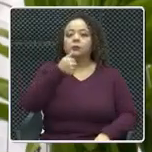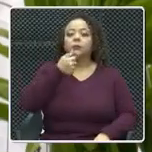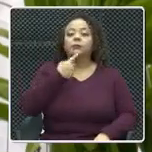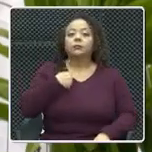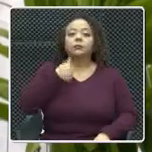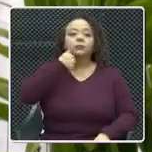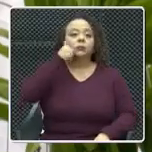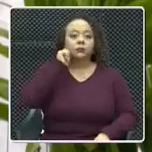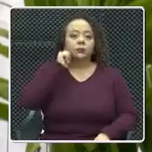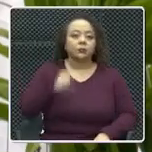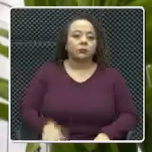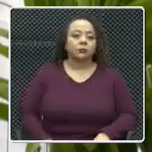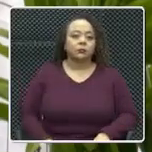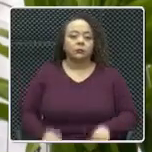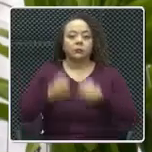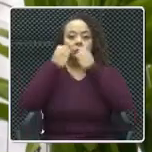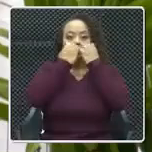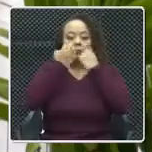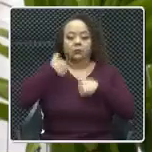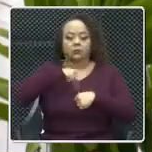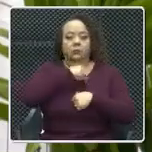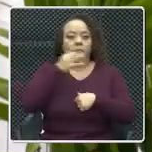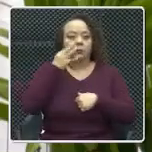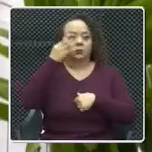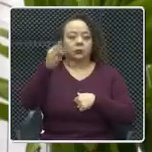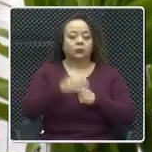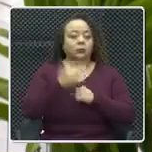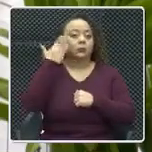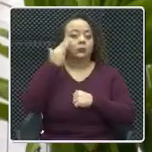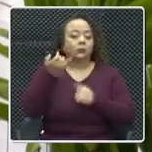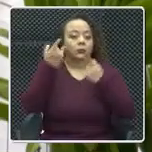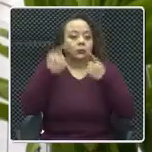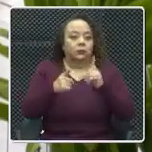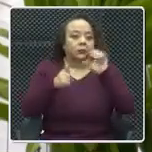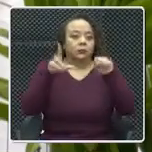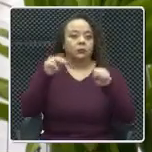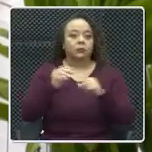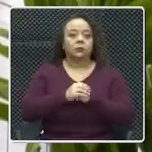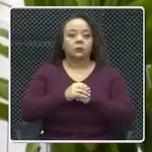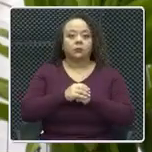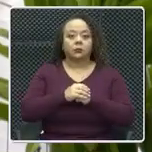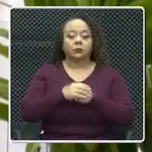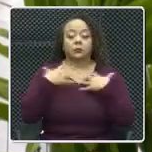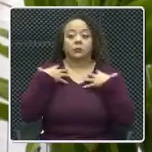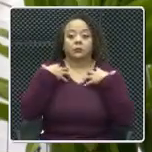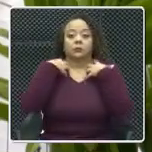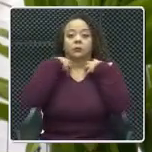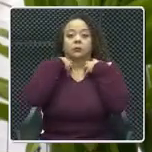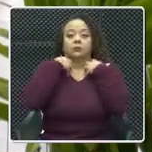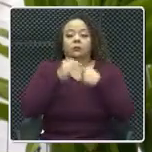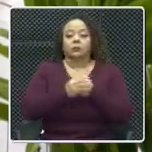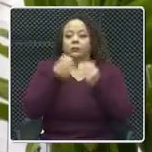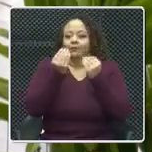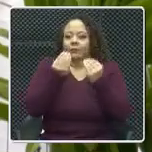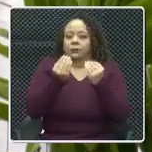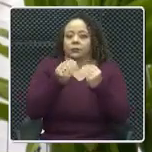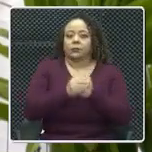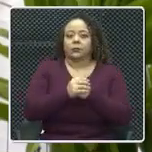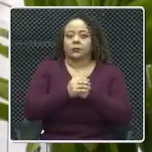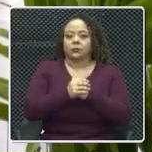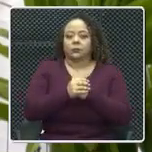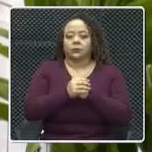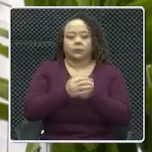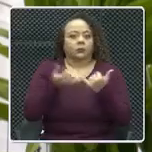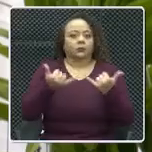ayer. Ansiedad, nuestro futuro, que no sabemos si va a suceder o no. El estrés, el exceso del día